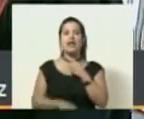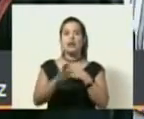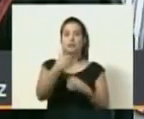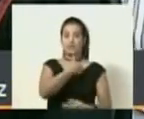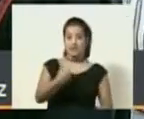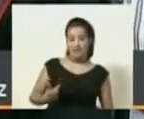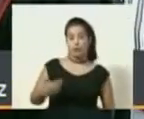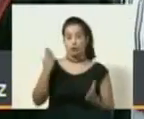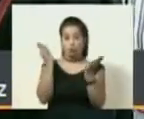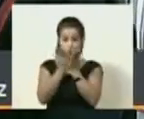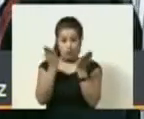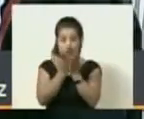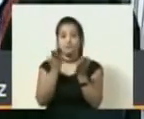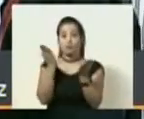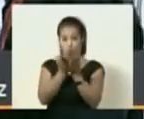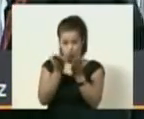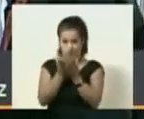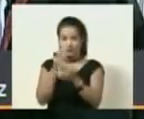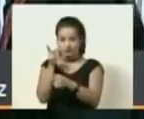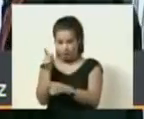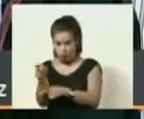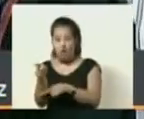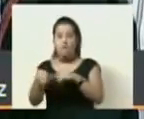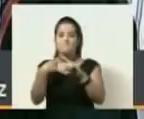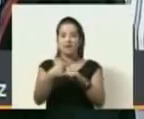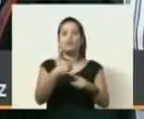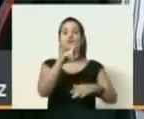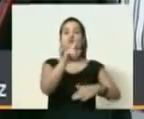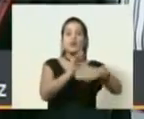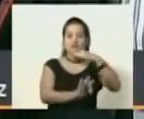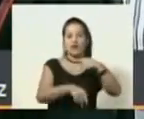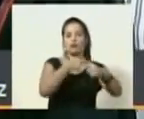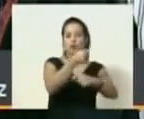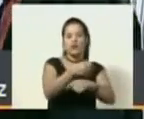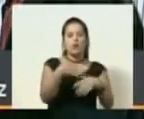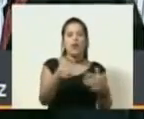esta carrera, soy egresado de la UNEFA, soy ingeniero agrónomo,